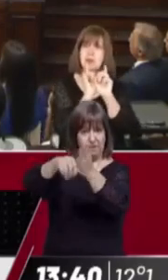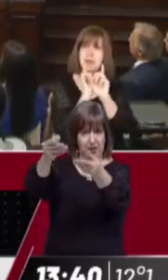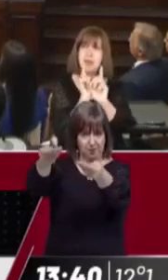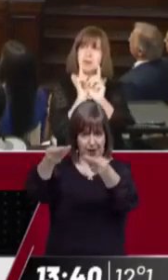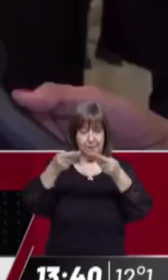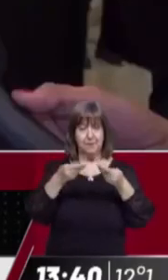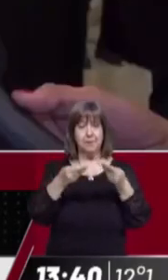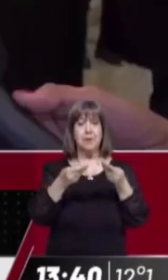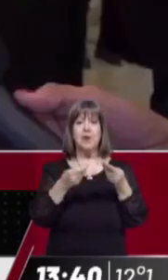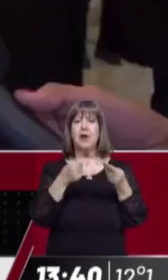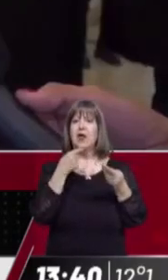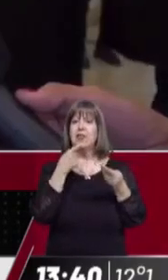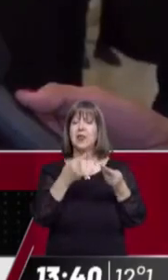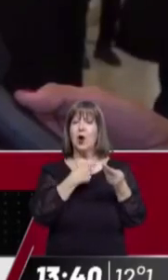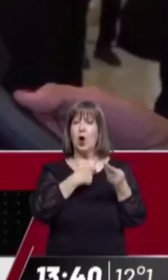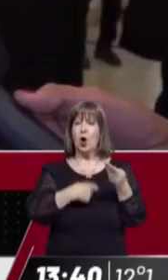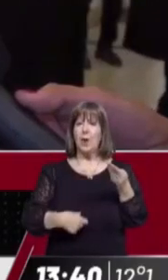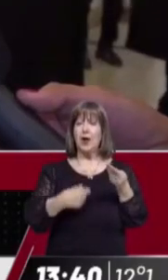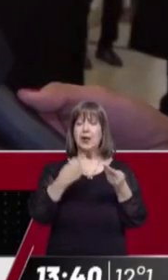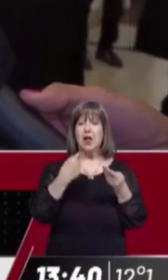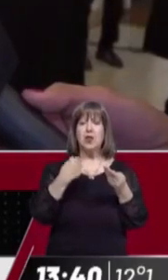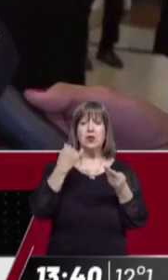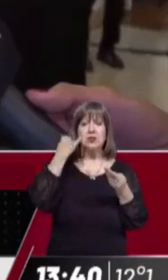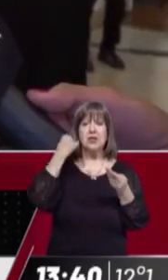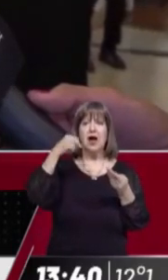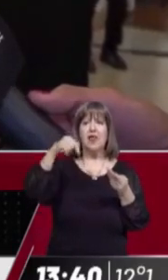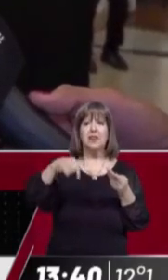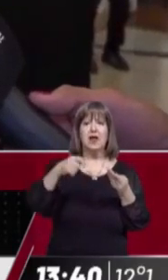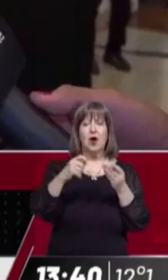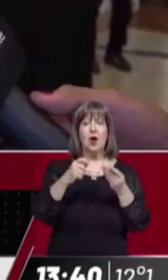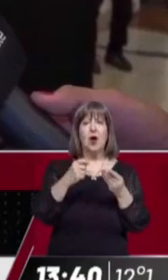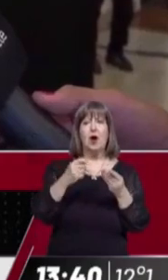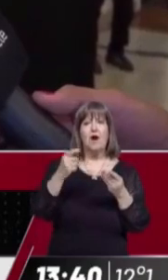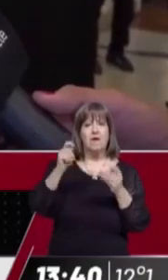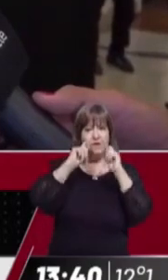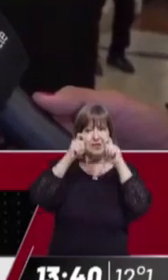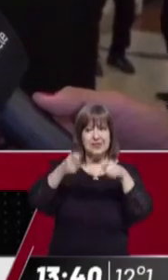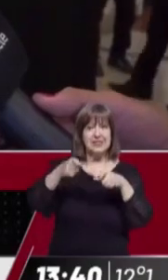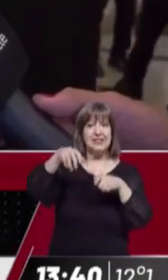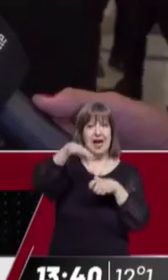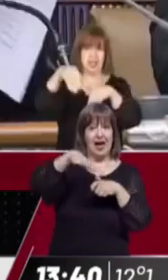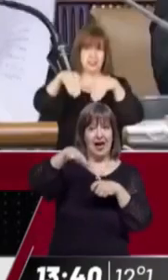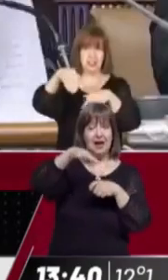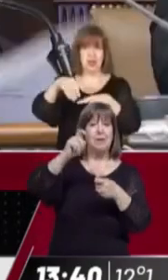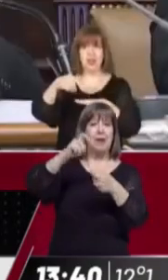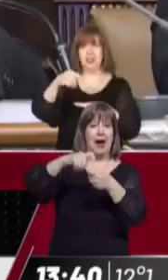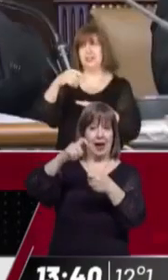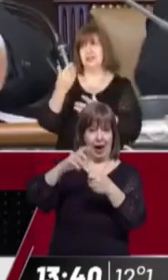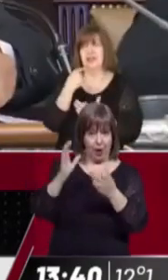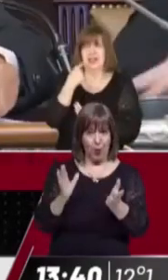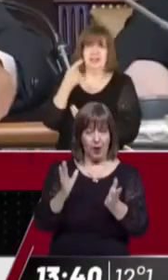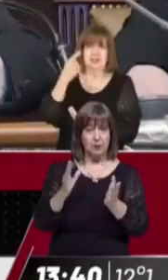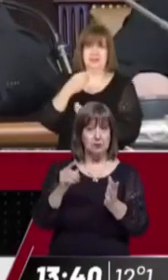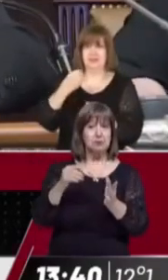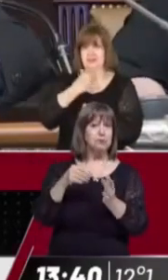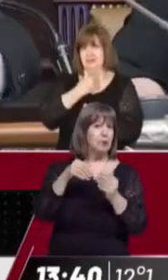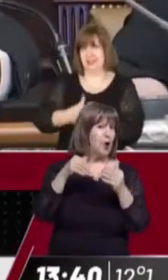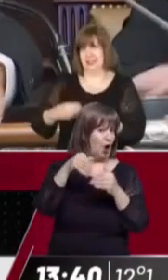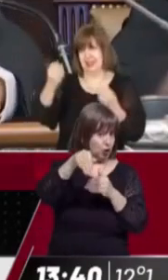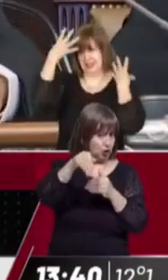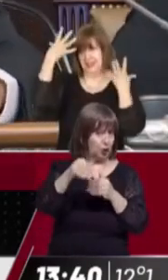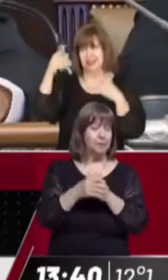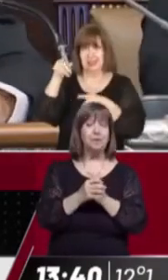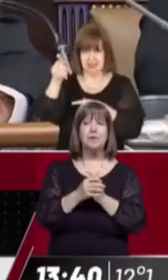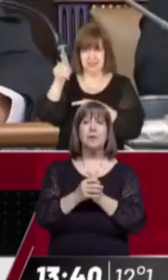obviamente dijo y prometió la visita en estos días para dar las explicaciones qué le pidió a cada una de las